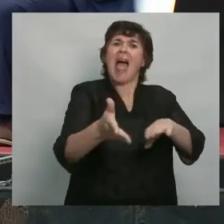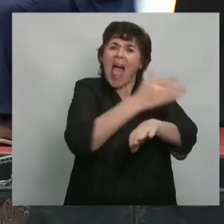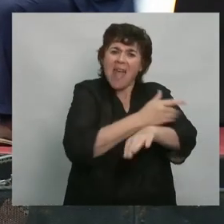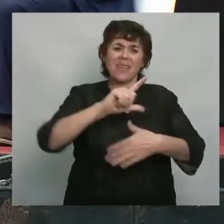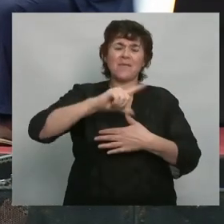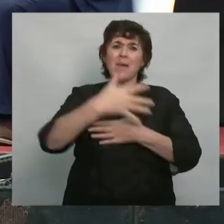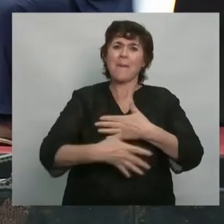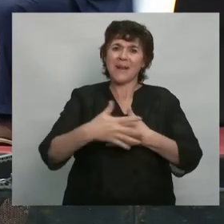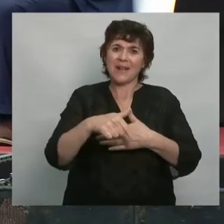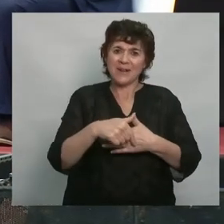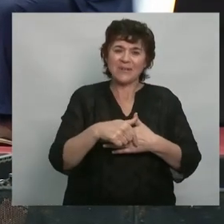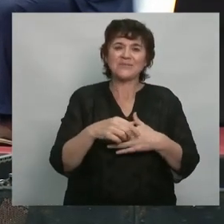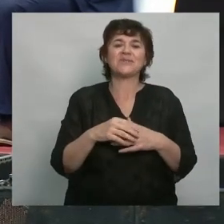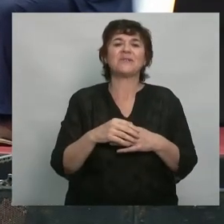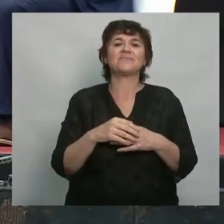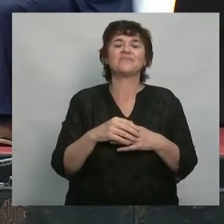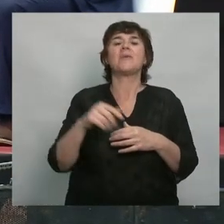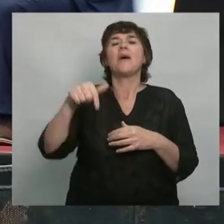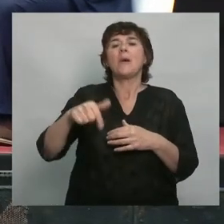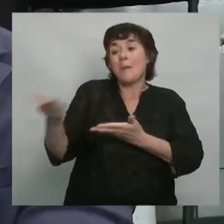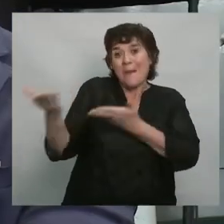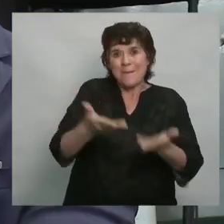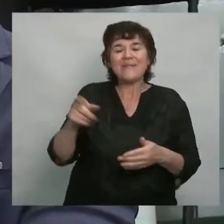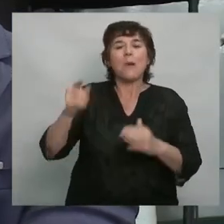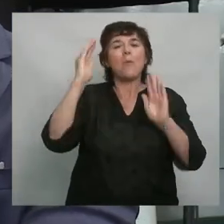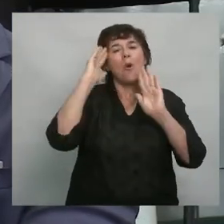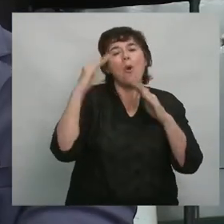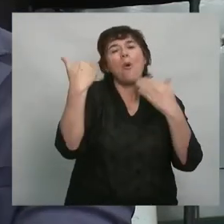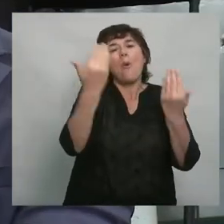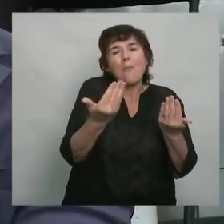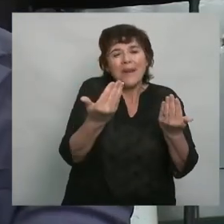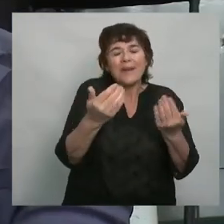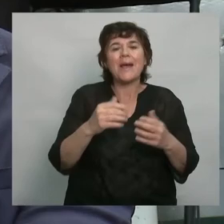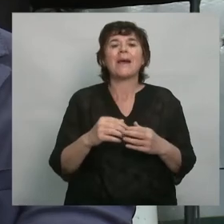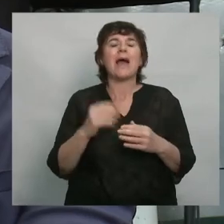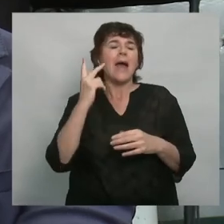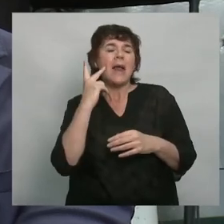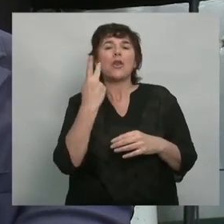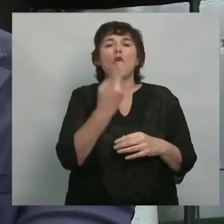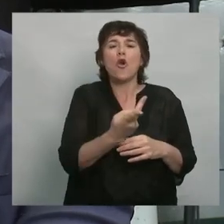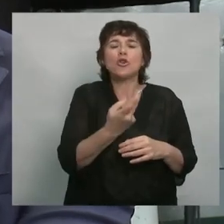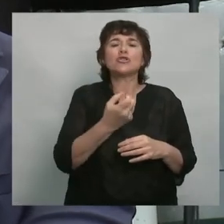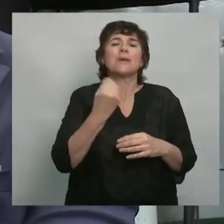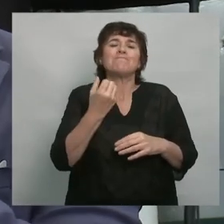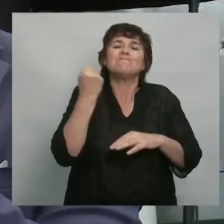La invitamos a Seth Nijami para rendirle un homenaje, para reconocer la importancia